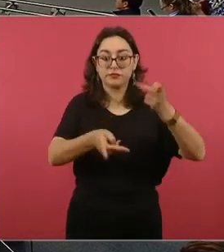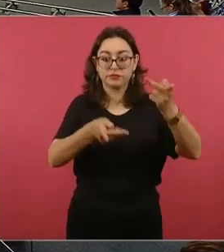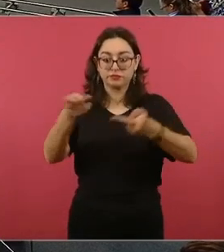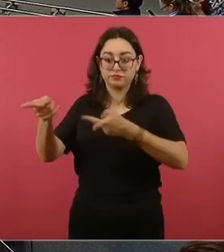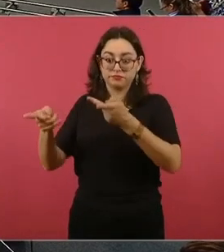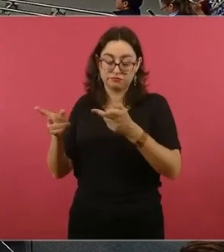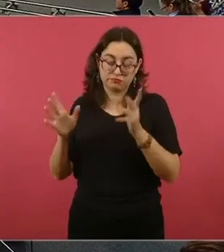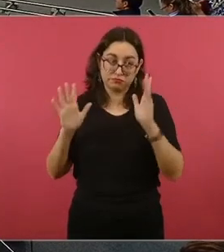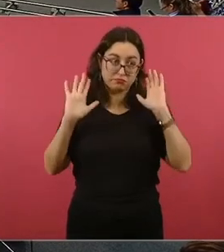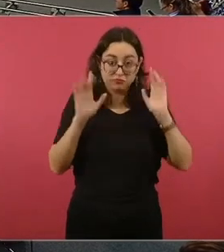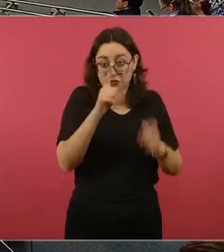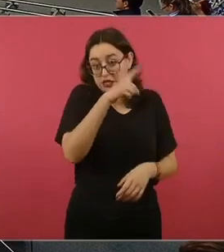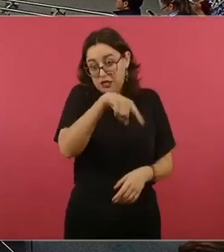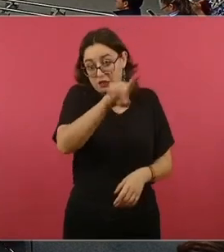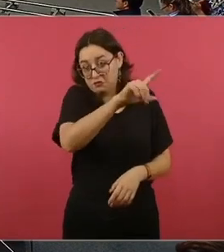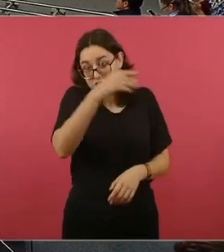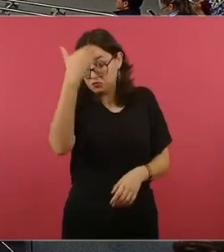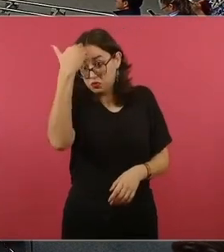trabajos